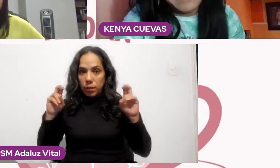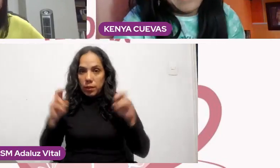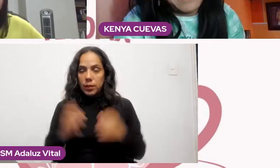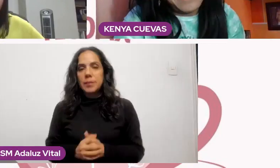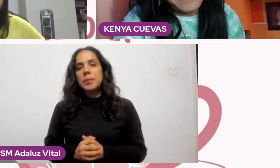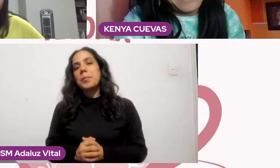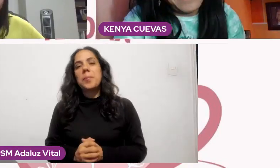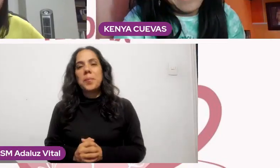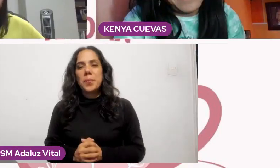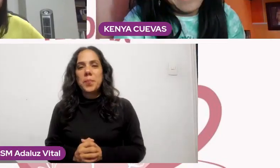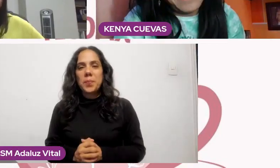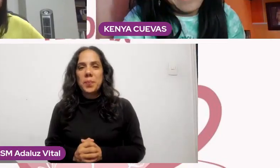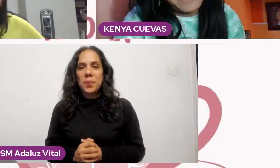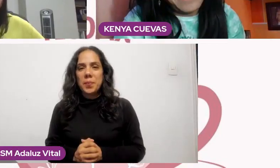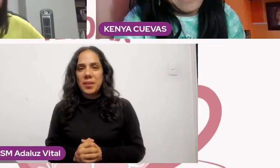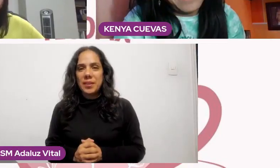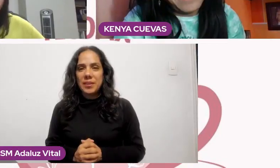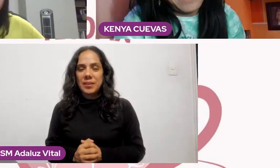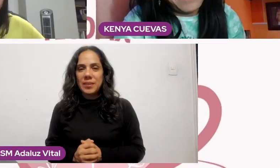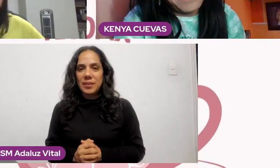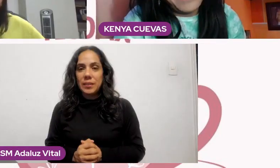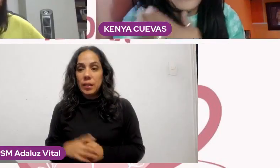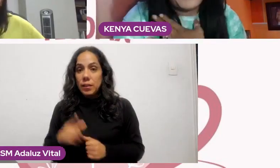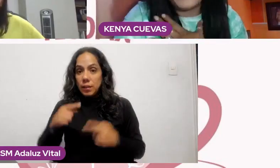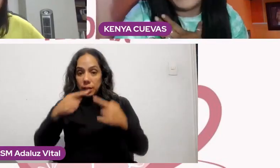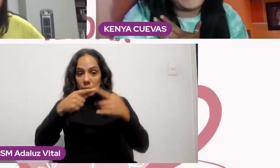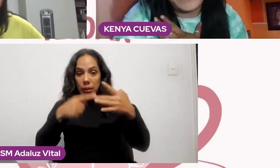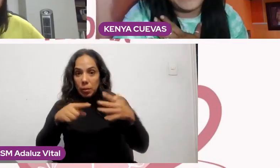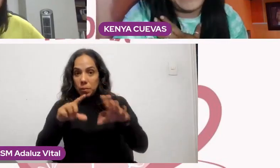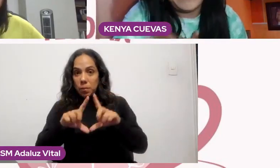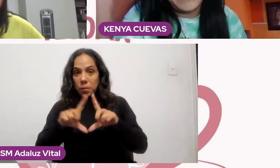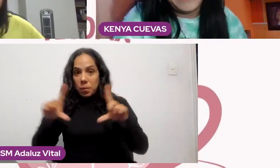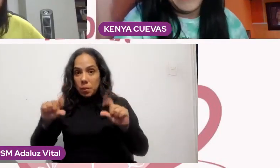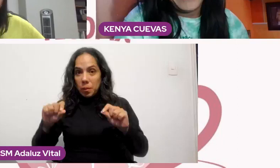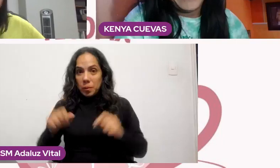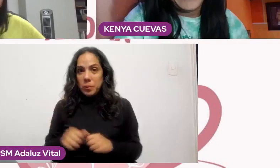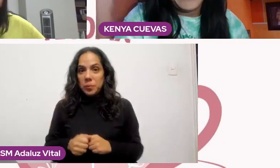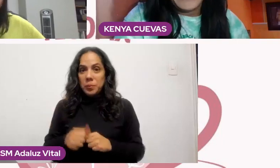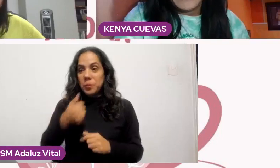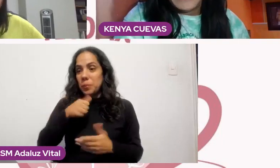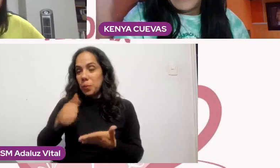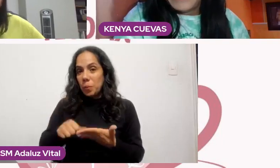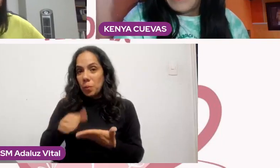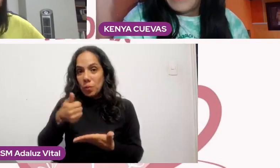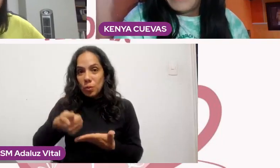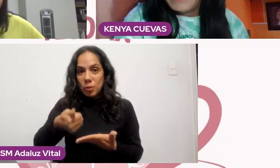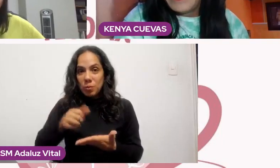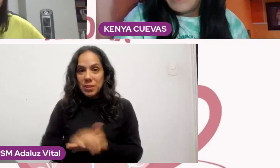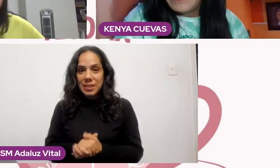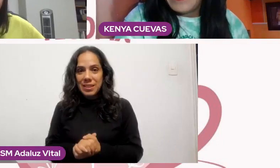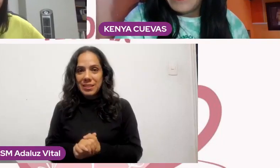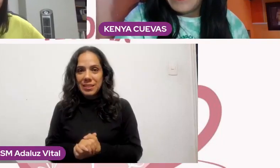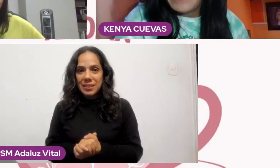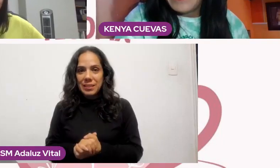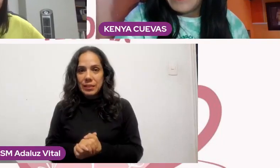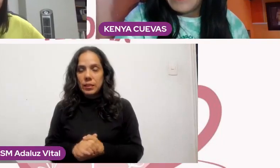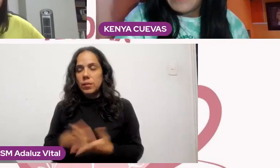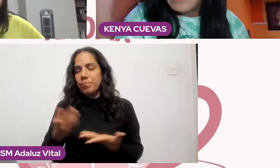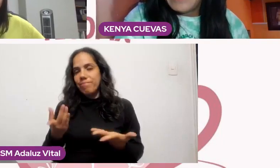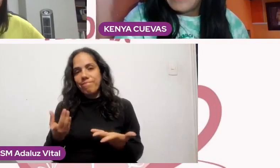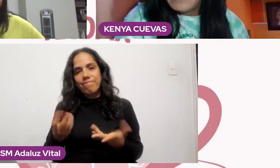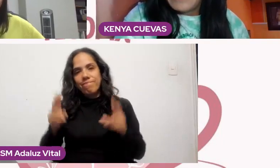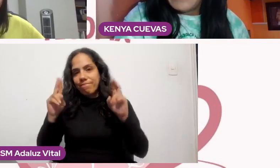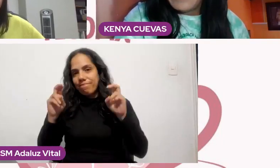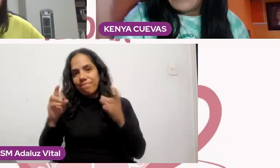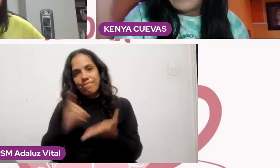te dejan de verdad muchos comentarios que quedan aquí en las redes. Muchas gracias, gran tema. Los derechos humanos, la magistrada,